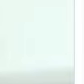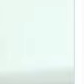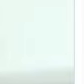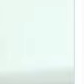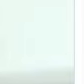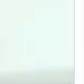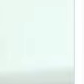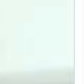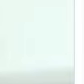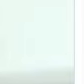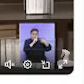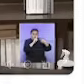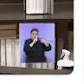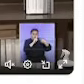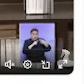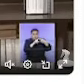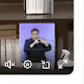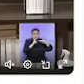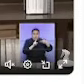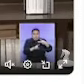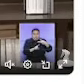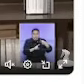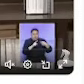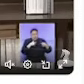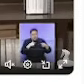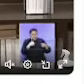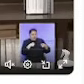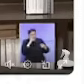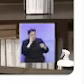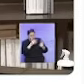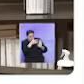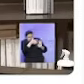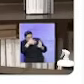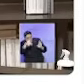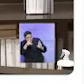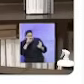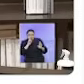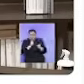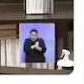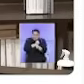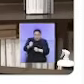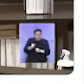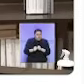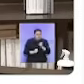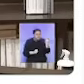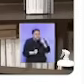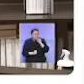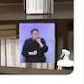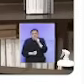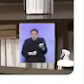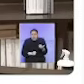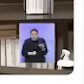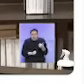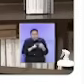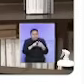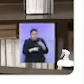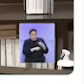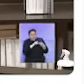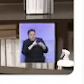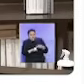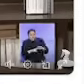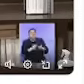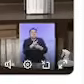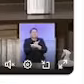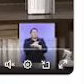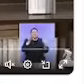políticos, y es por esa razón, amigas y amigos, que ella impugnó esta resolución de sanción en su contra. Y